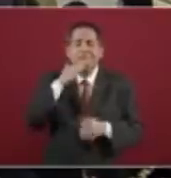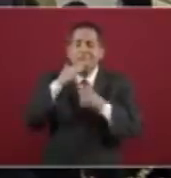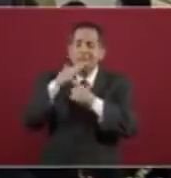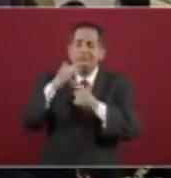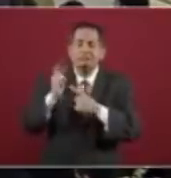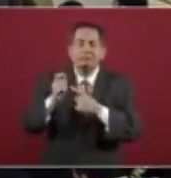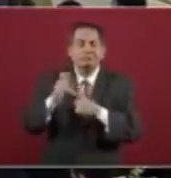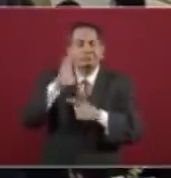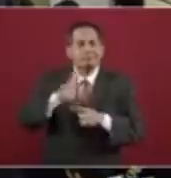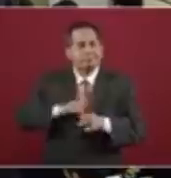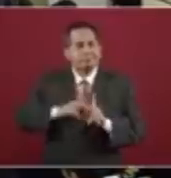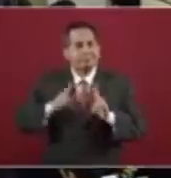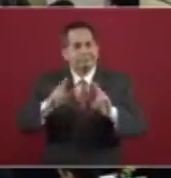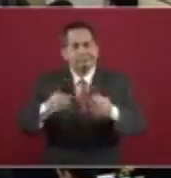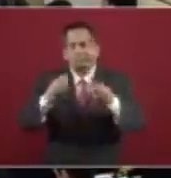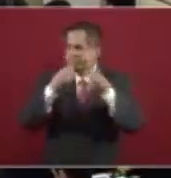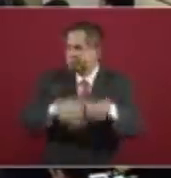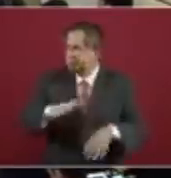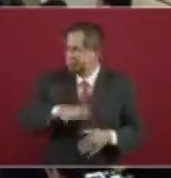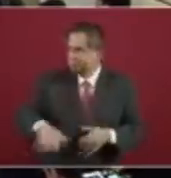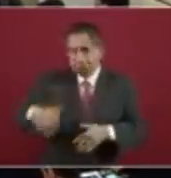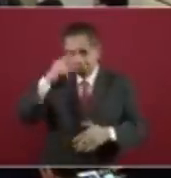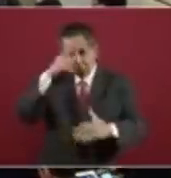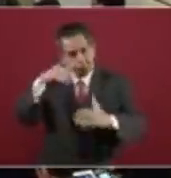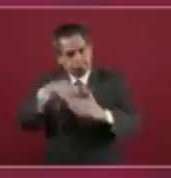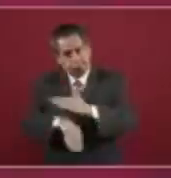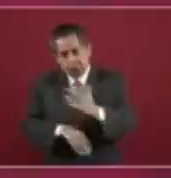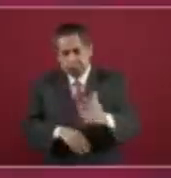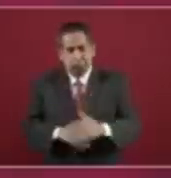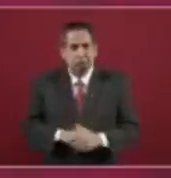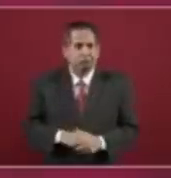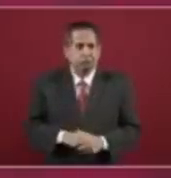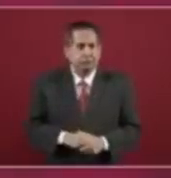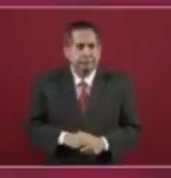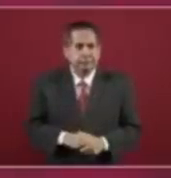que destruye a México.